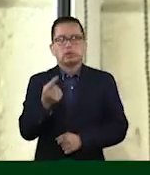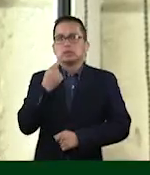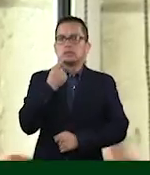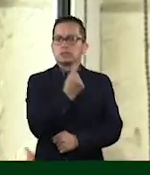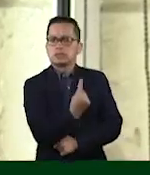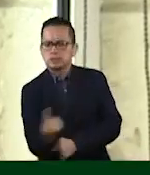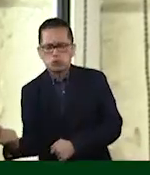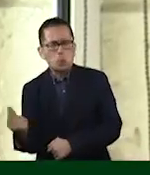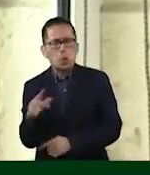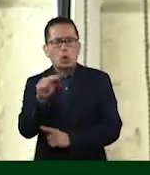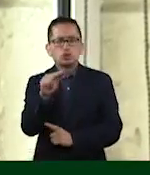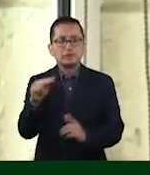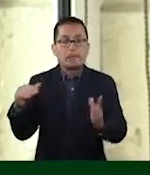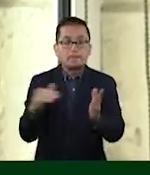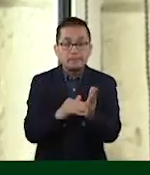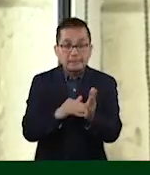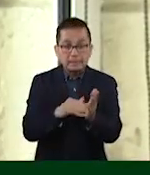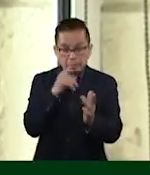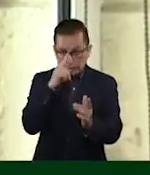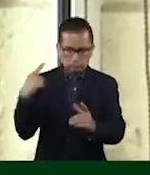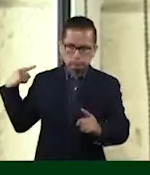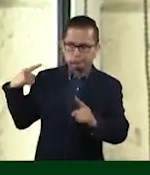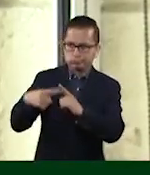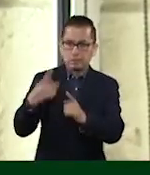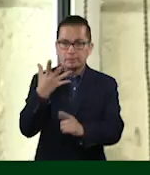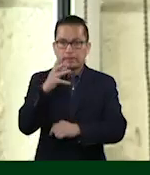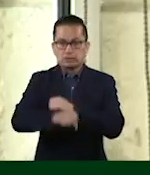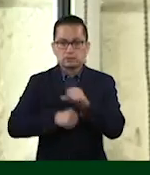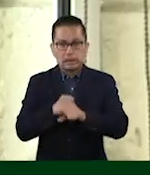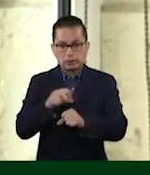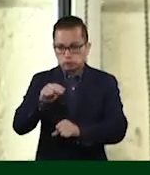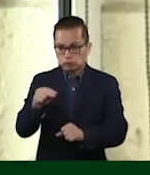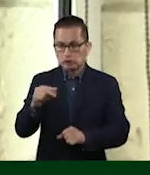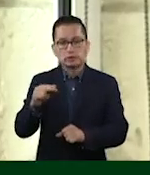en un lapso de 10 años que han